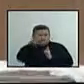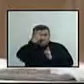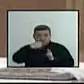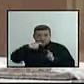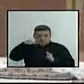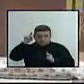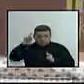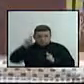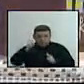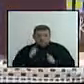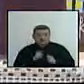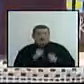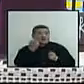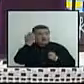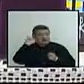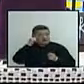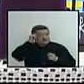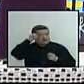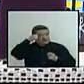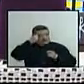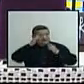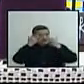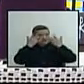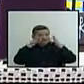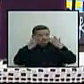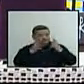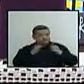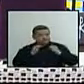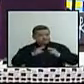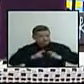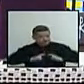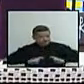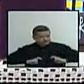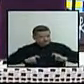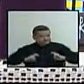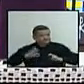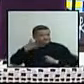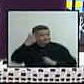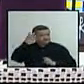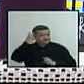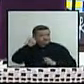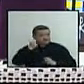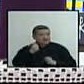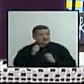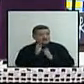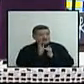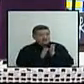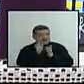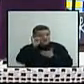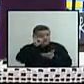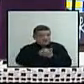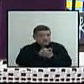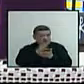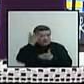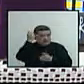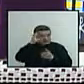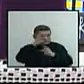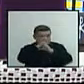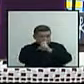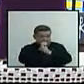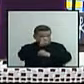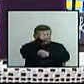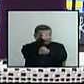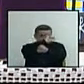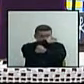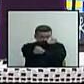nuestro, que nos mandó celebrar estos misterios. Porque él mismo, la noche en que iba a ser